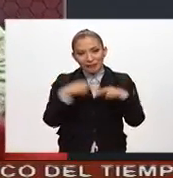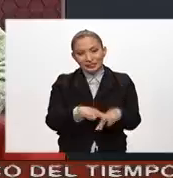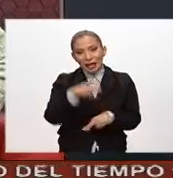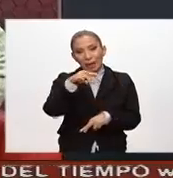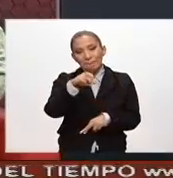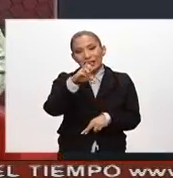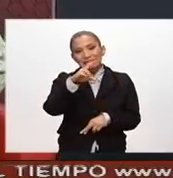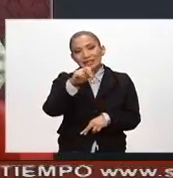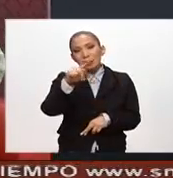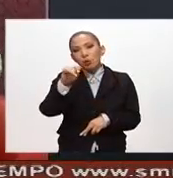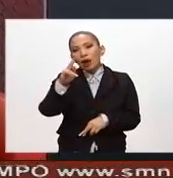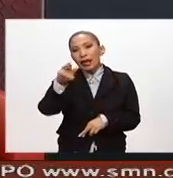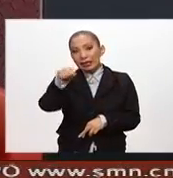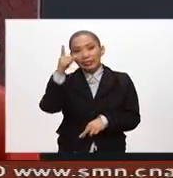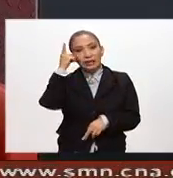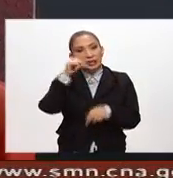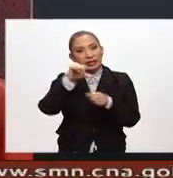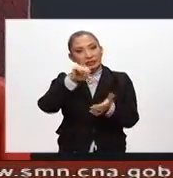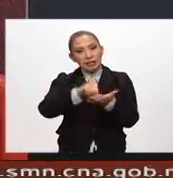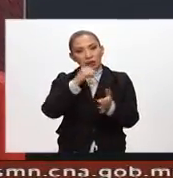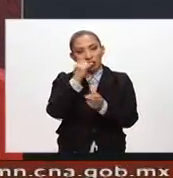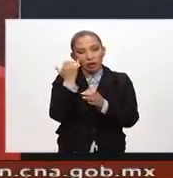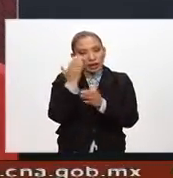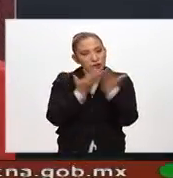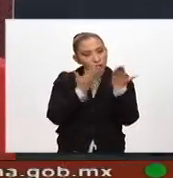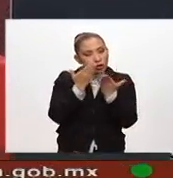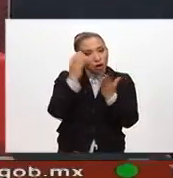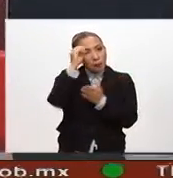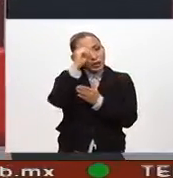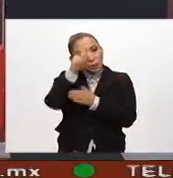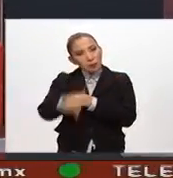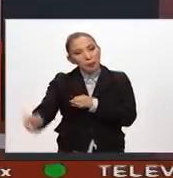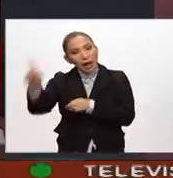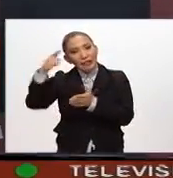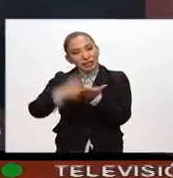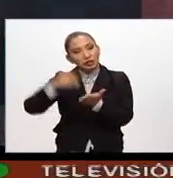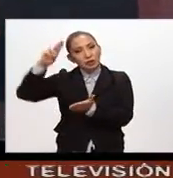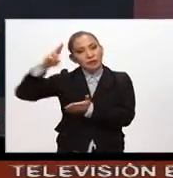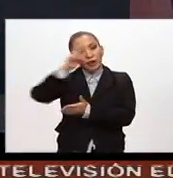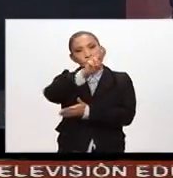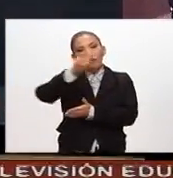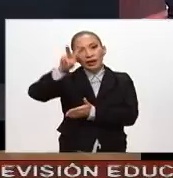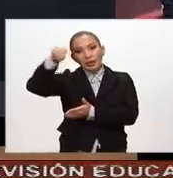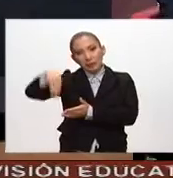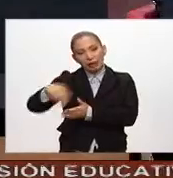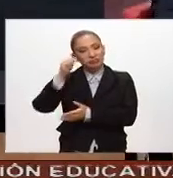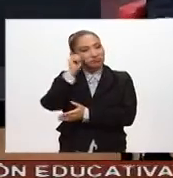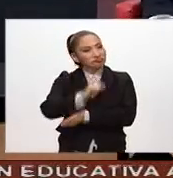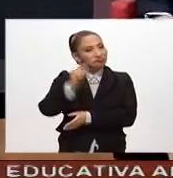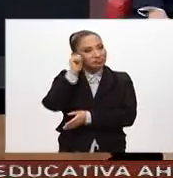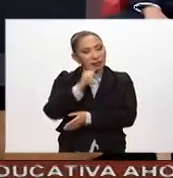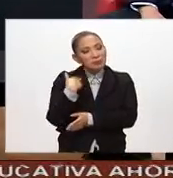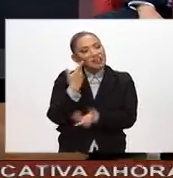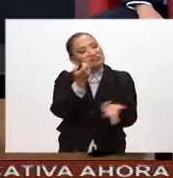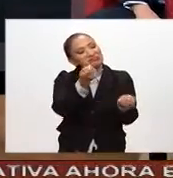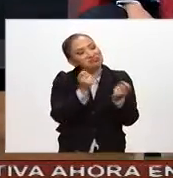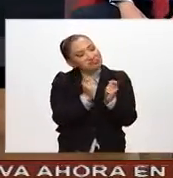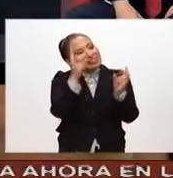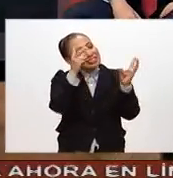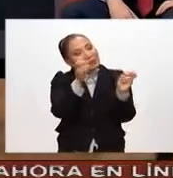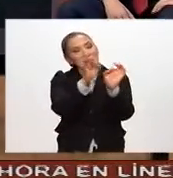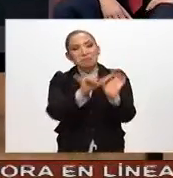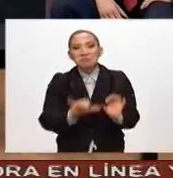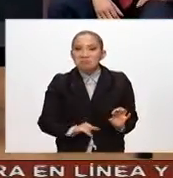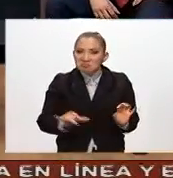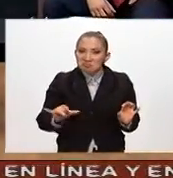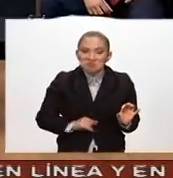Mercedes Poiré. Ella es directora del Centro de Estudios de Opinión Pública de la Universidad del Valle de México y siempre nos trae temas